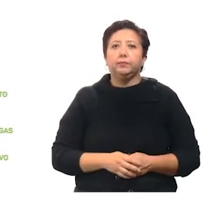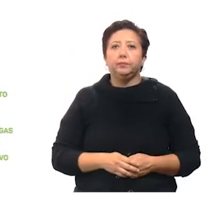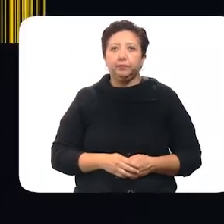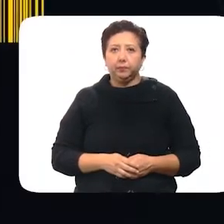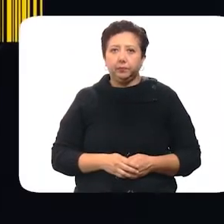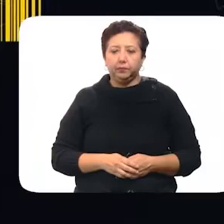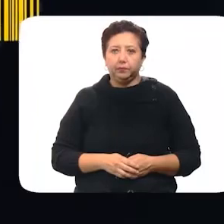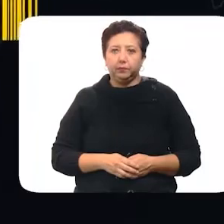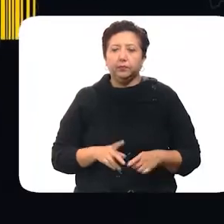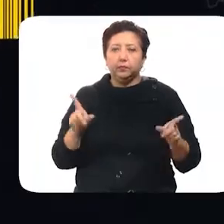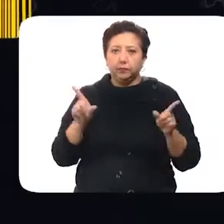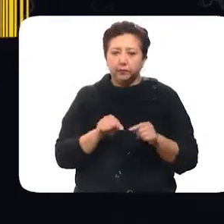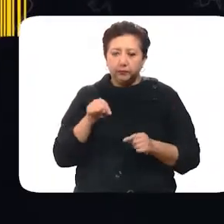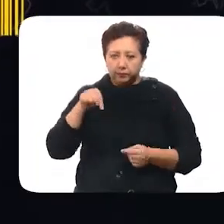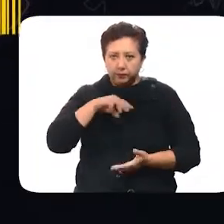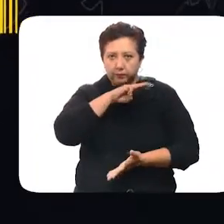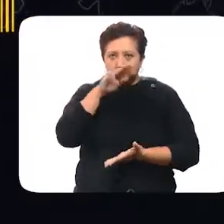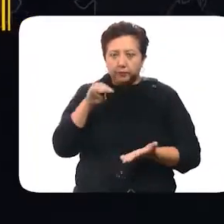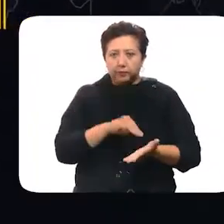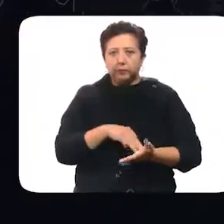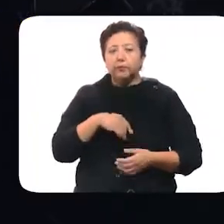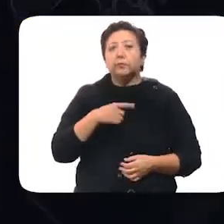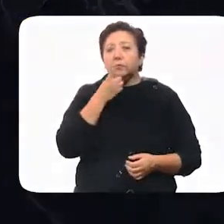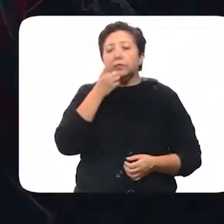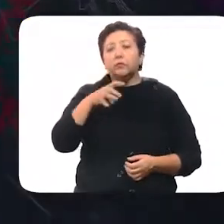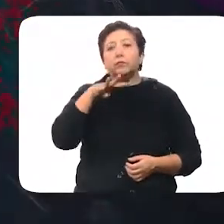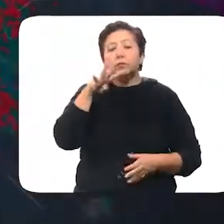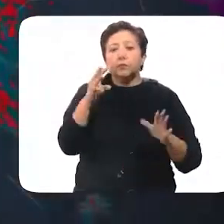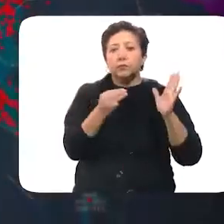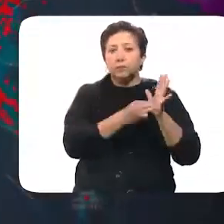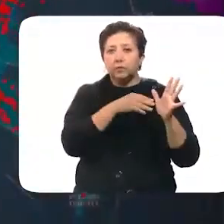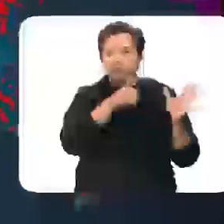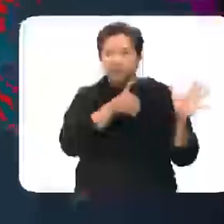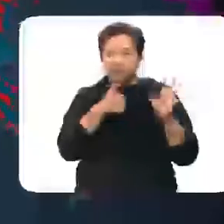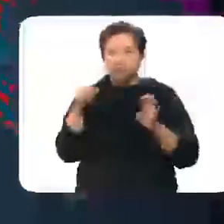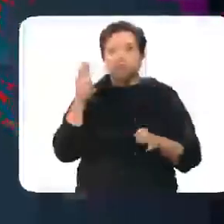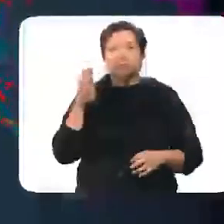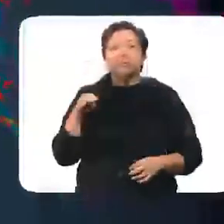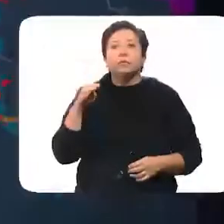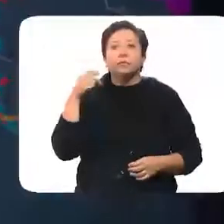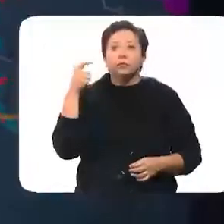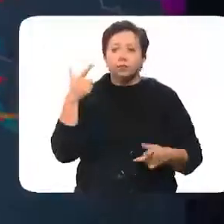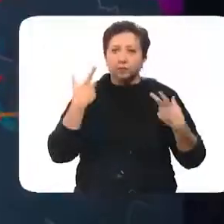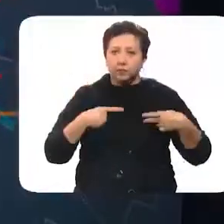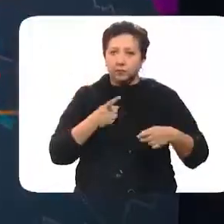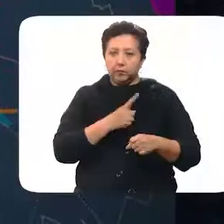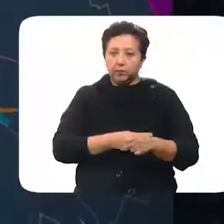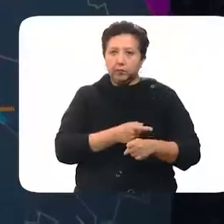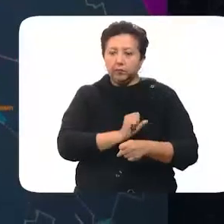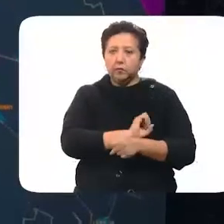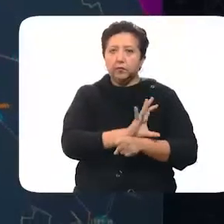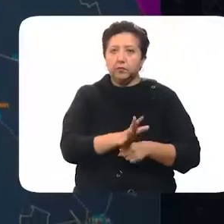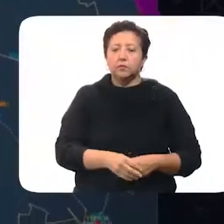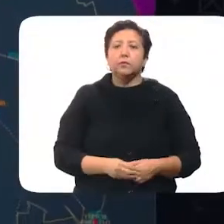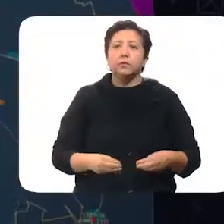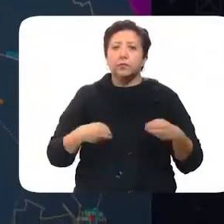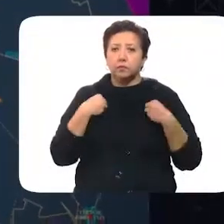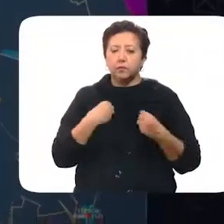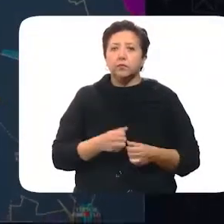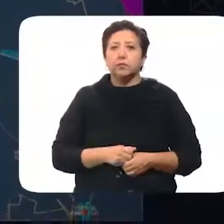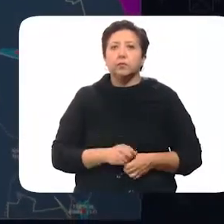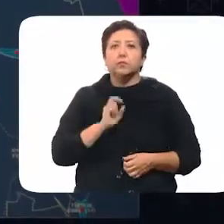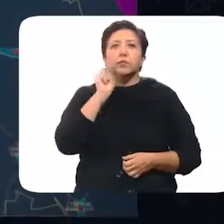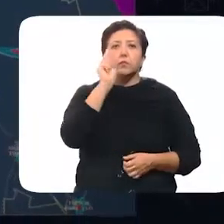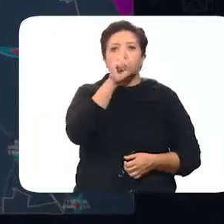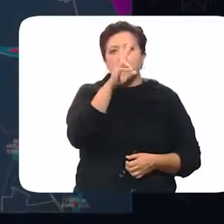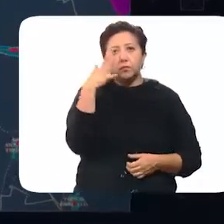estado. Específicamente en Mérida se han diagnosticado 19.697 personas contagiadas de coronavirus, que viven en